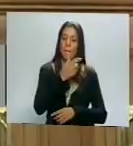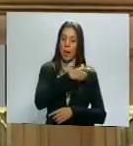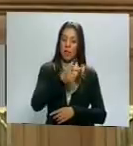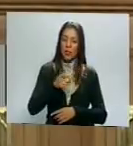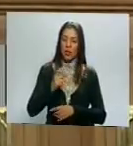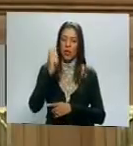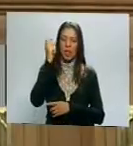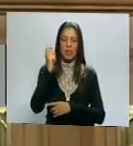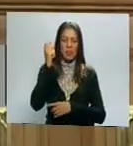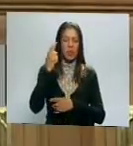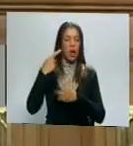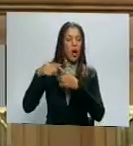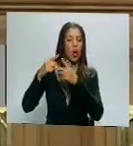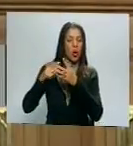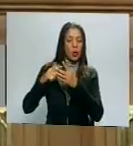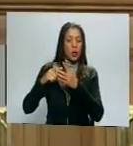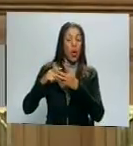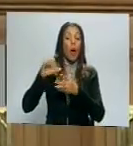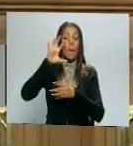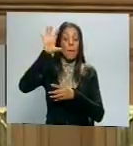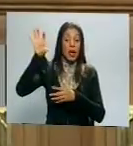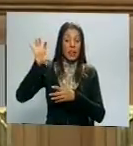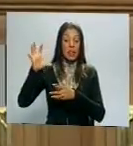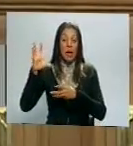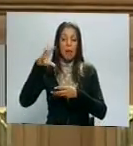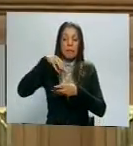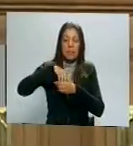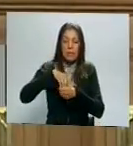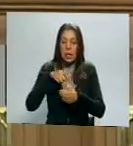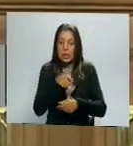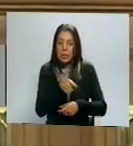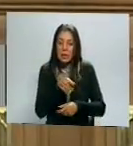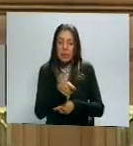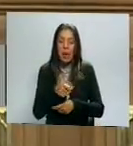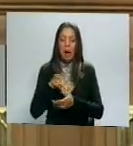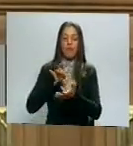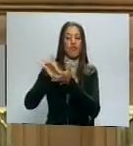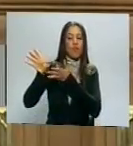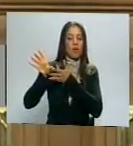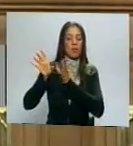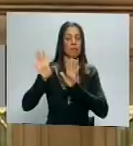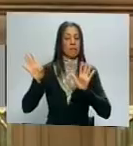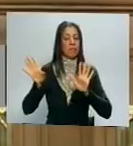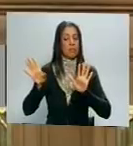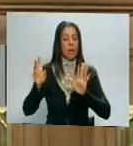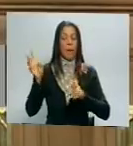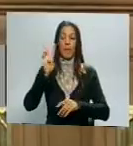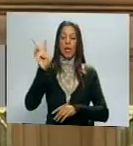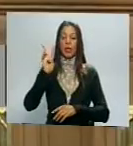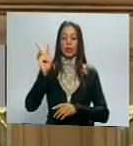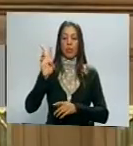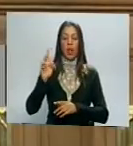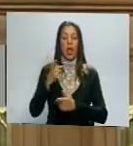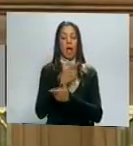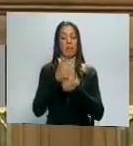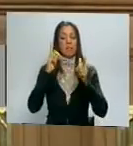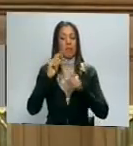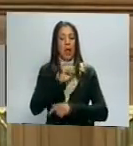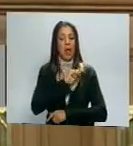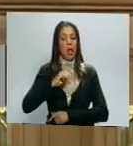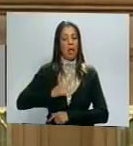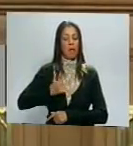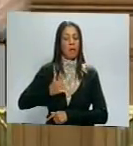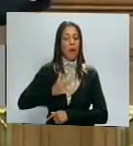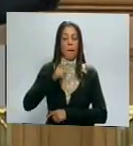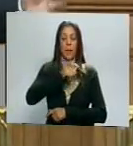esos intrépidos que les gusta meterse en asuntos que no les compete, asuntos internos en nuestro país, de declararlos